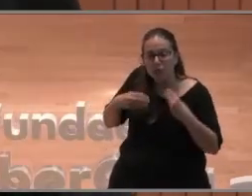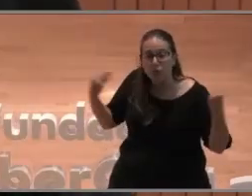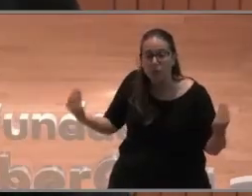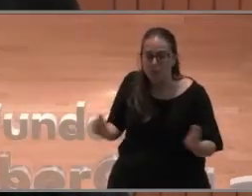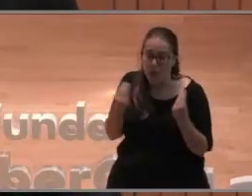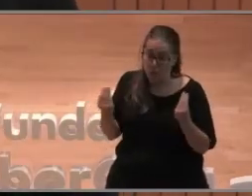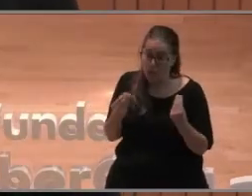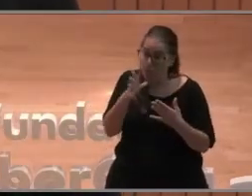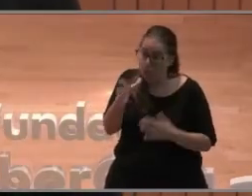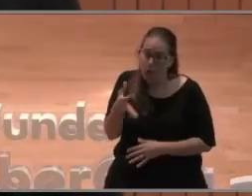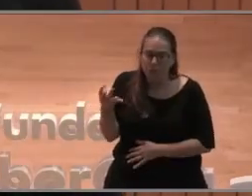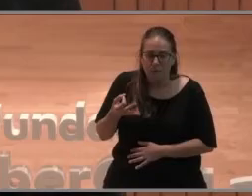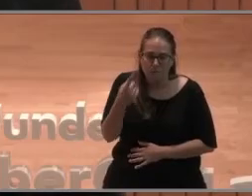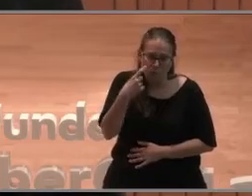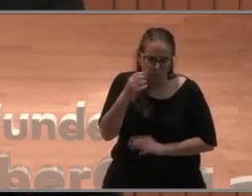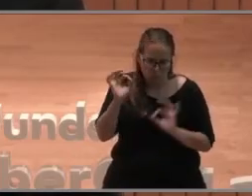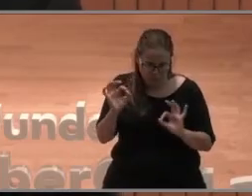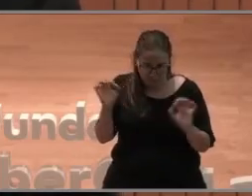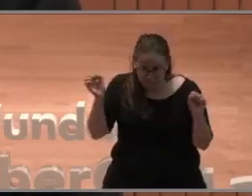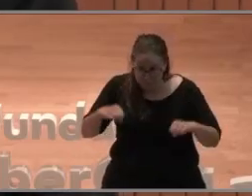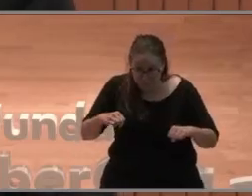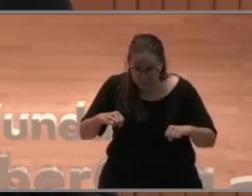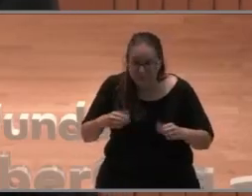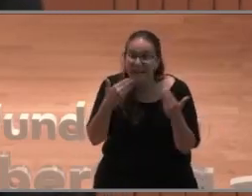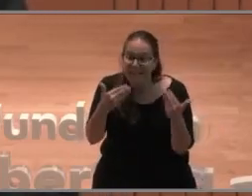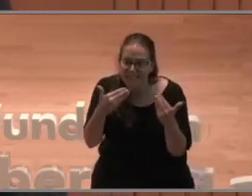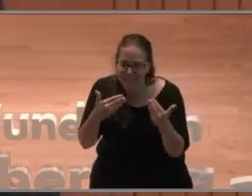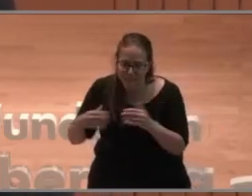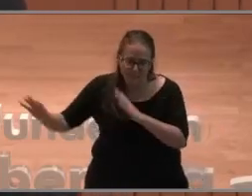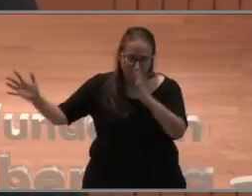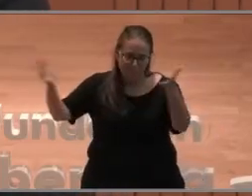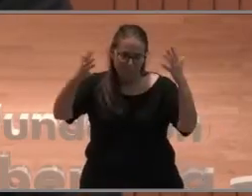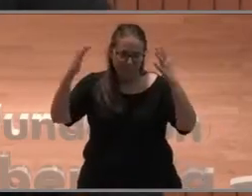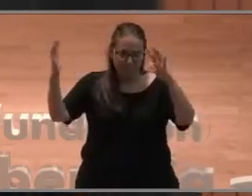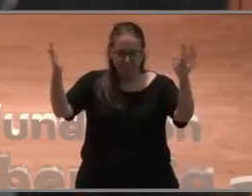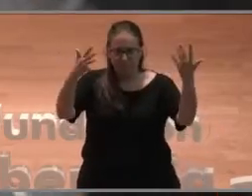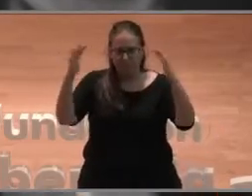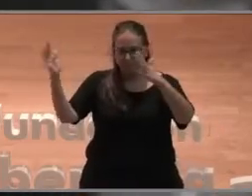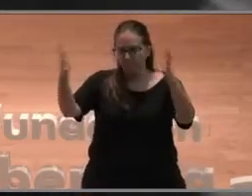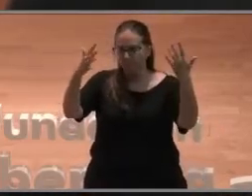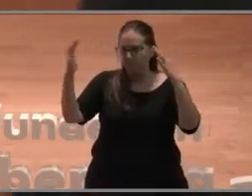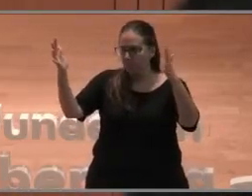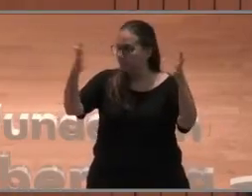que acostumbrar a esto. Gracias.